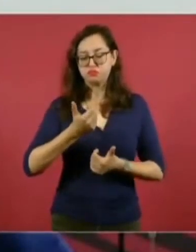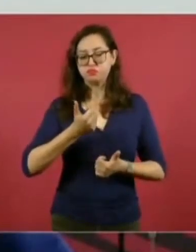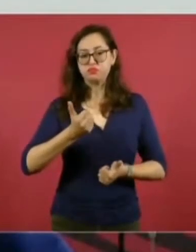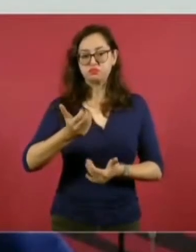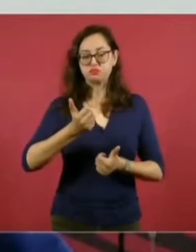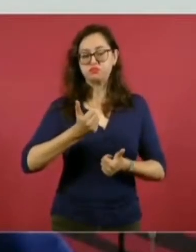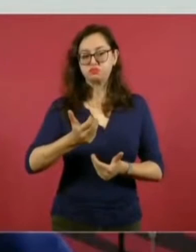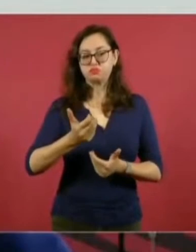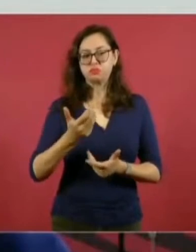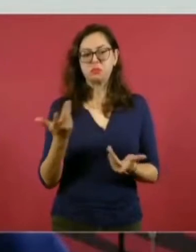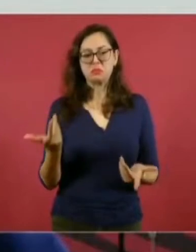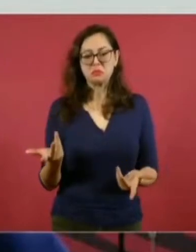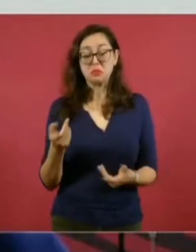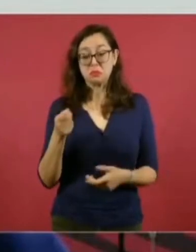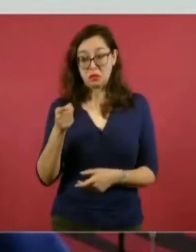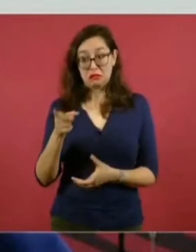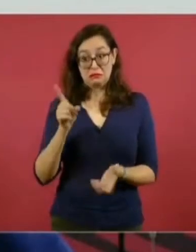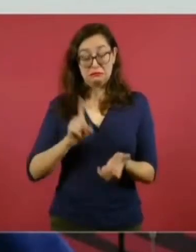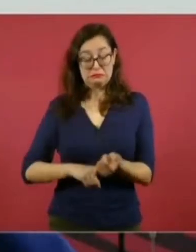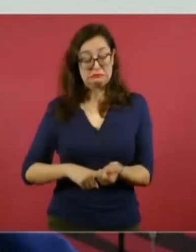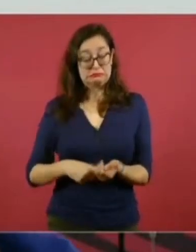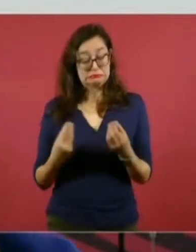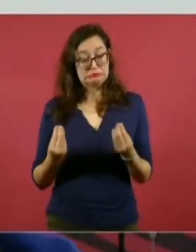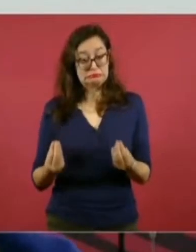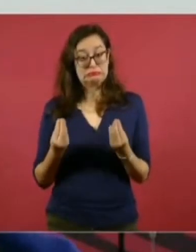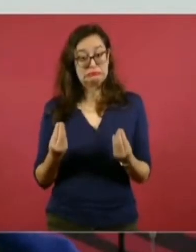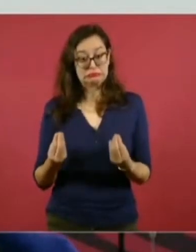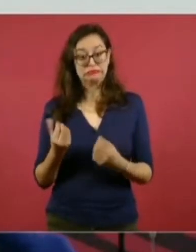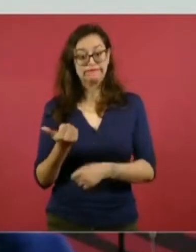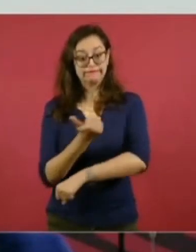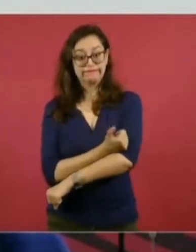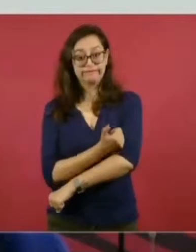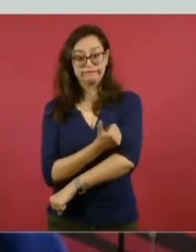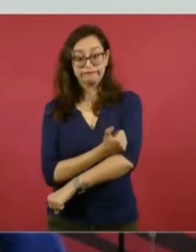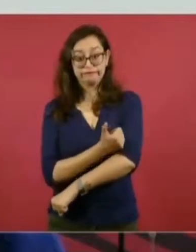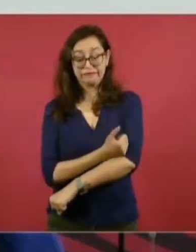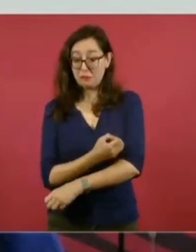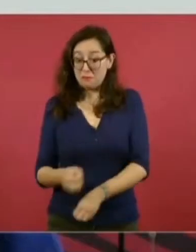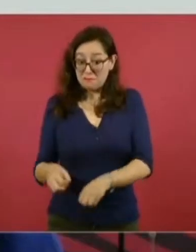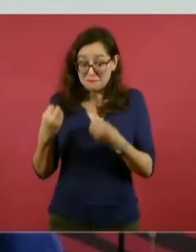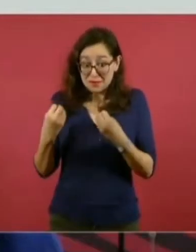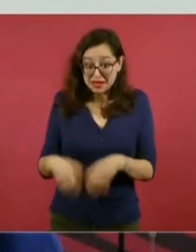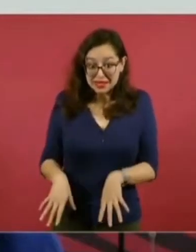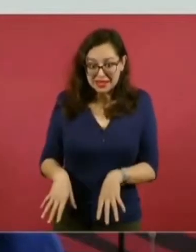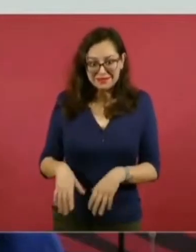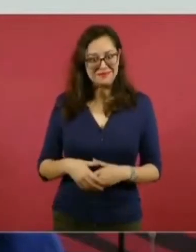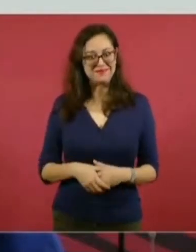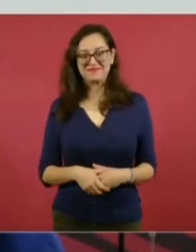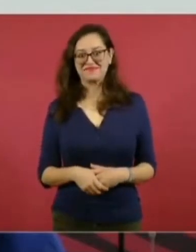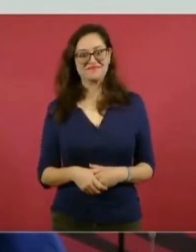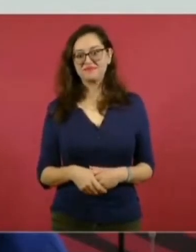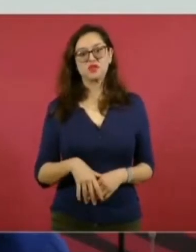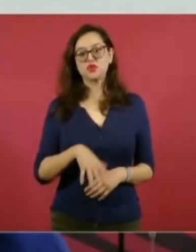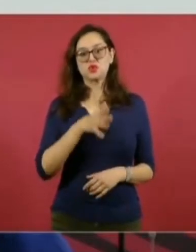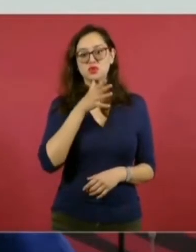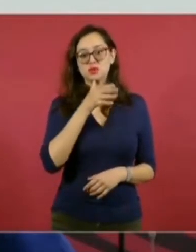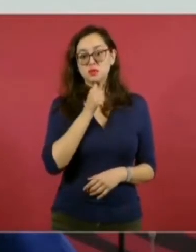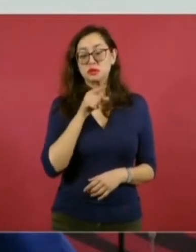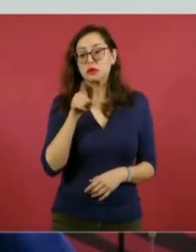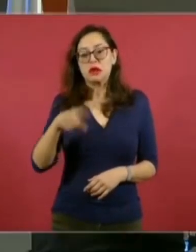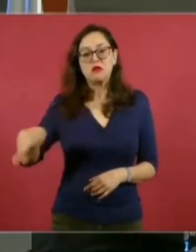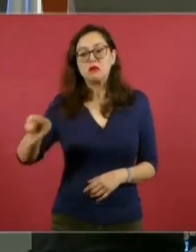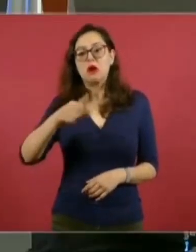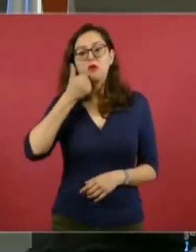autobuses no era menor y no se podía permitir ese robo, aunque fuera